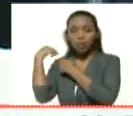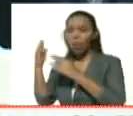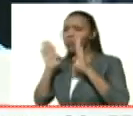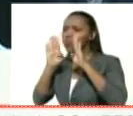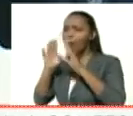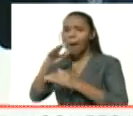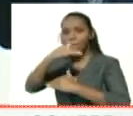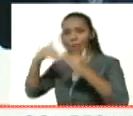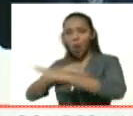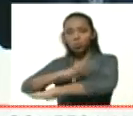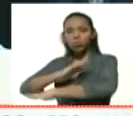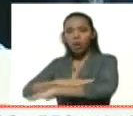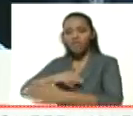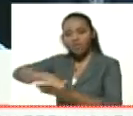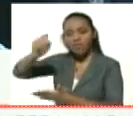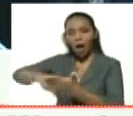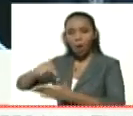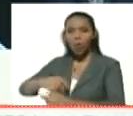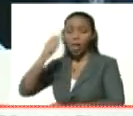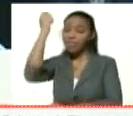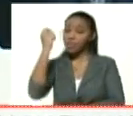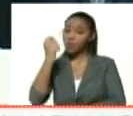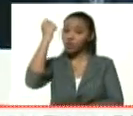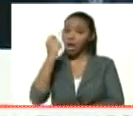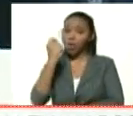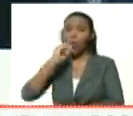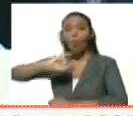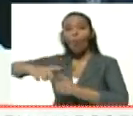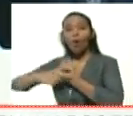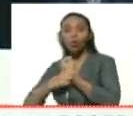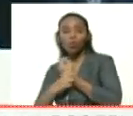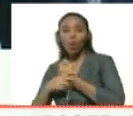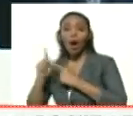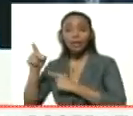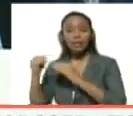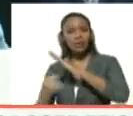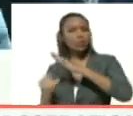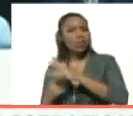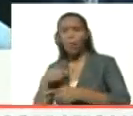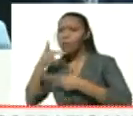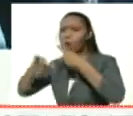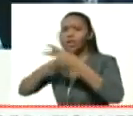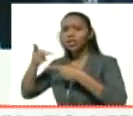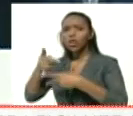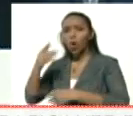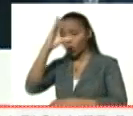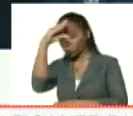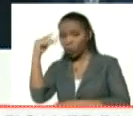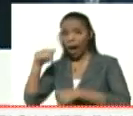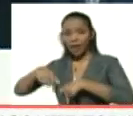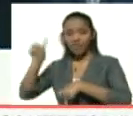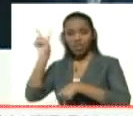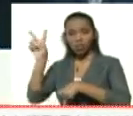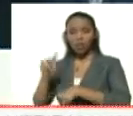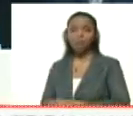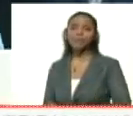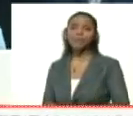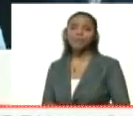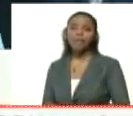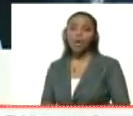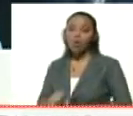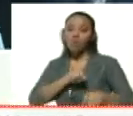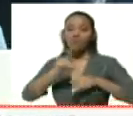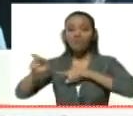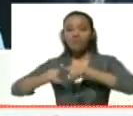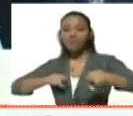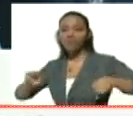bajo contrato firmado por el diputado Juan Guaidó, instrumento político de Donald Trump en Venezuela, y en